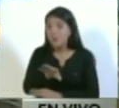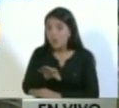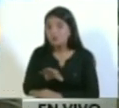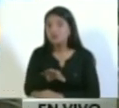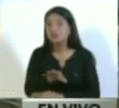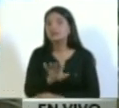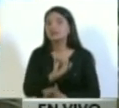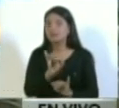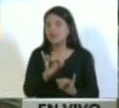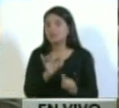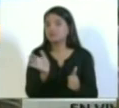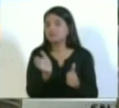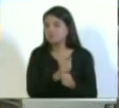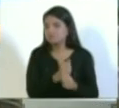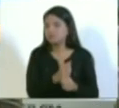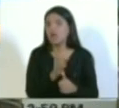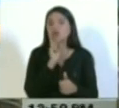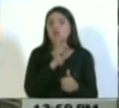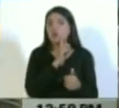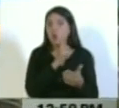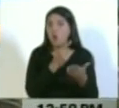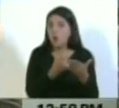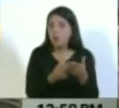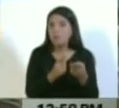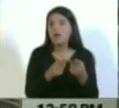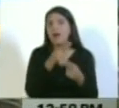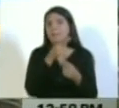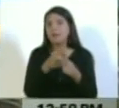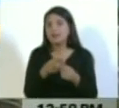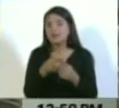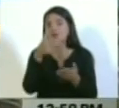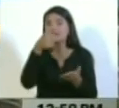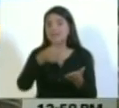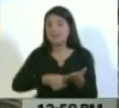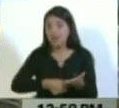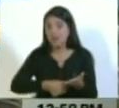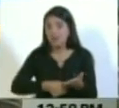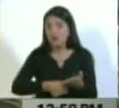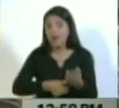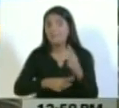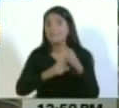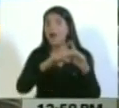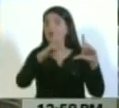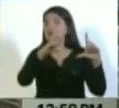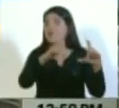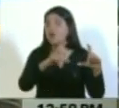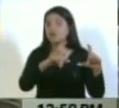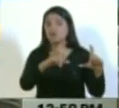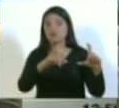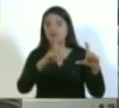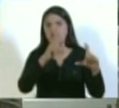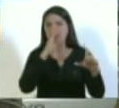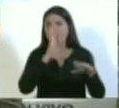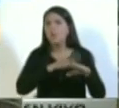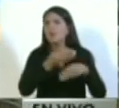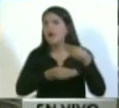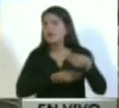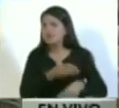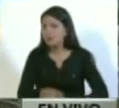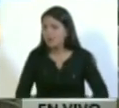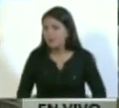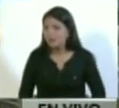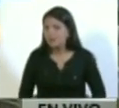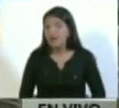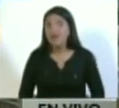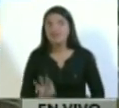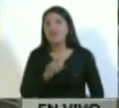plenamente identificado. Nombre, apellido, cédula de identidad, se va a tomar una foto en el banco. ¿Por qué hacemos todo esto? Porque nadie